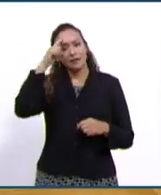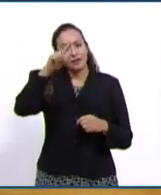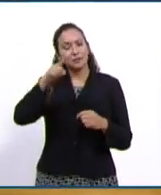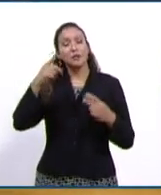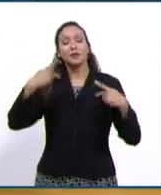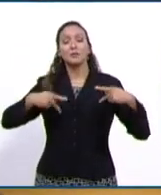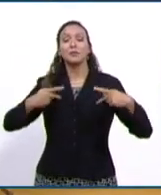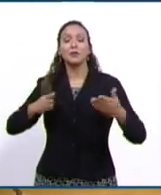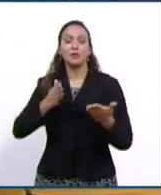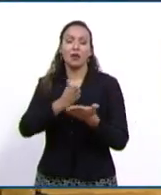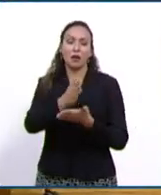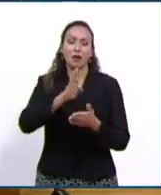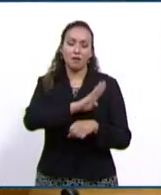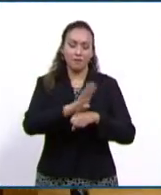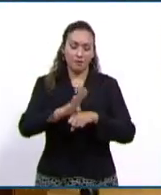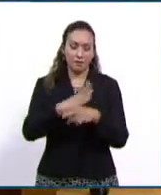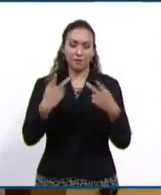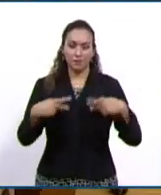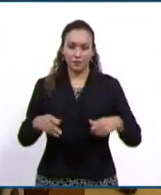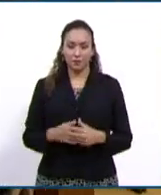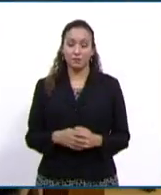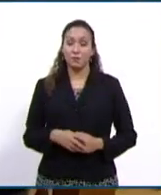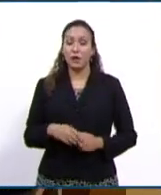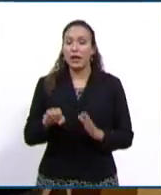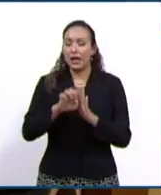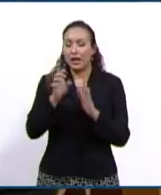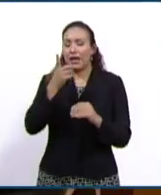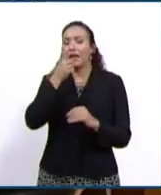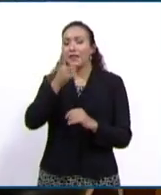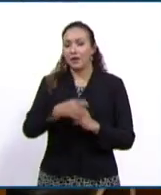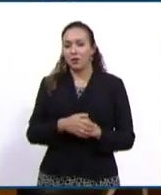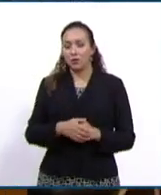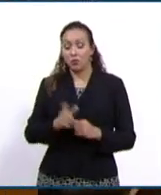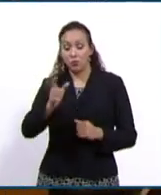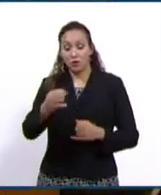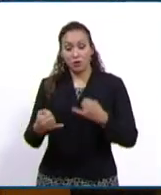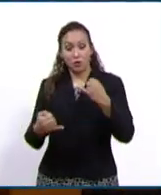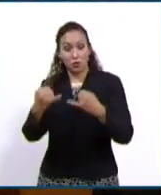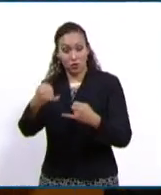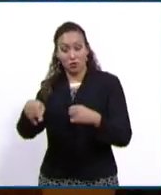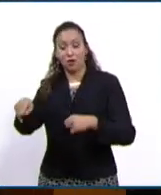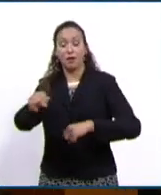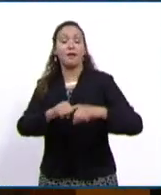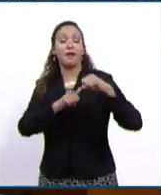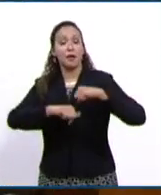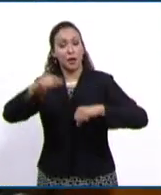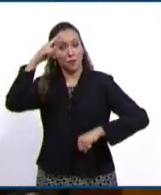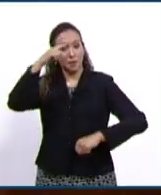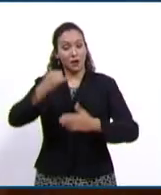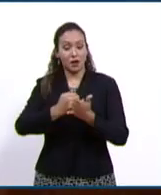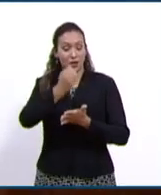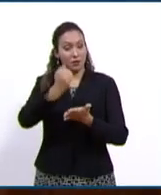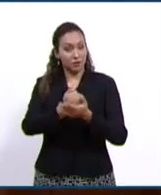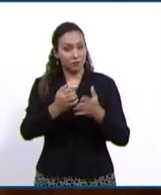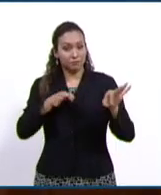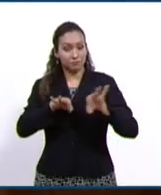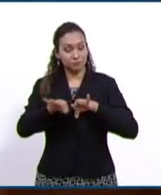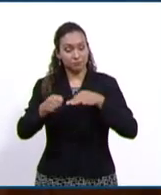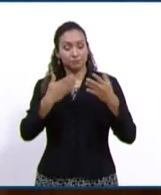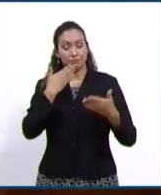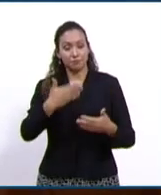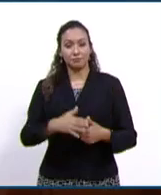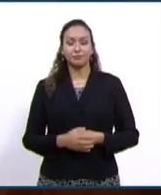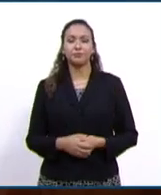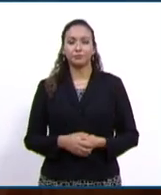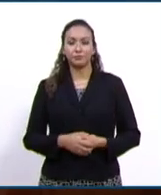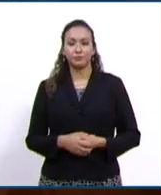las personas. Ejemplo de ello, dijo, está en la actuación de jueces para velar por el debido proceso. Esa que